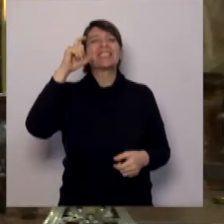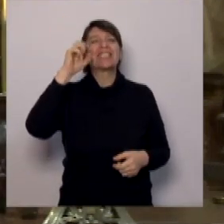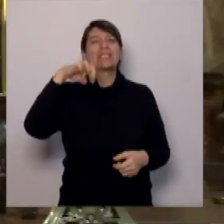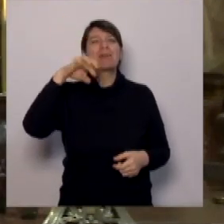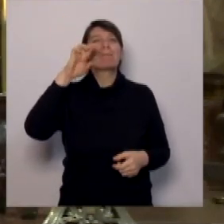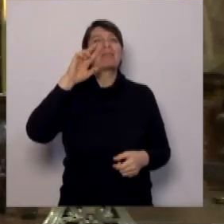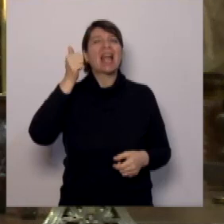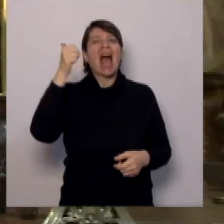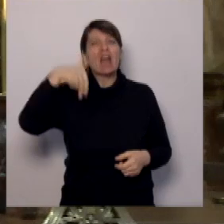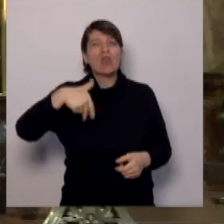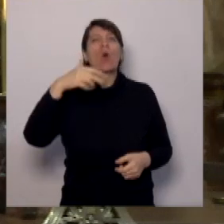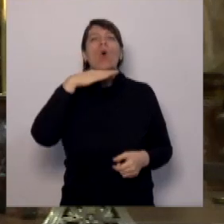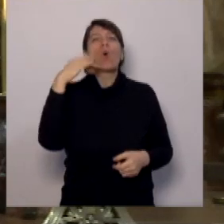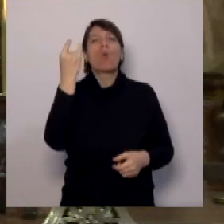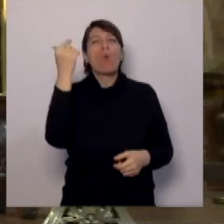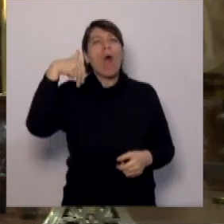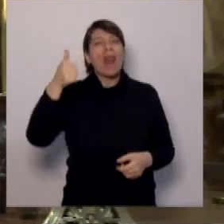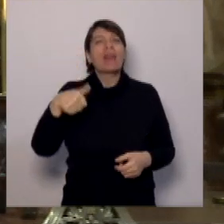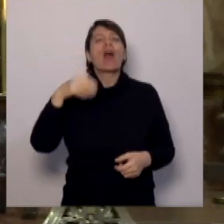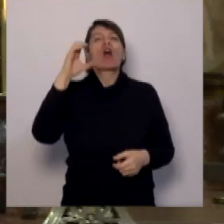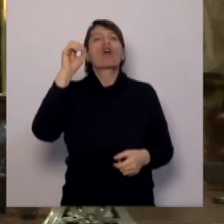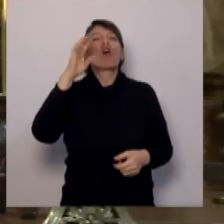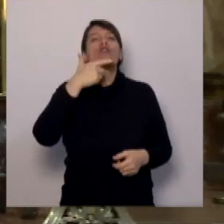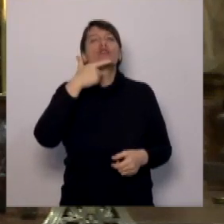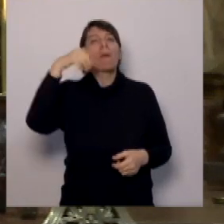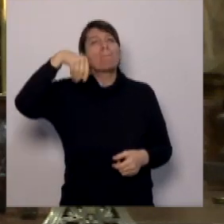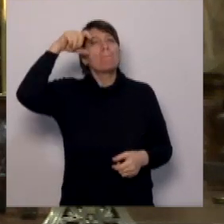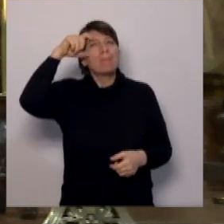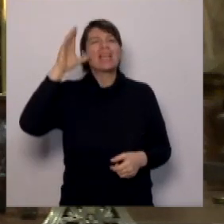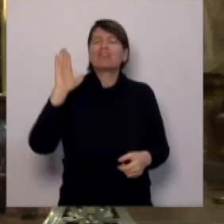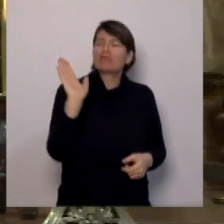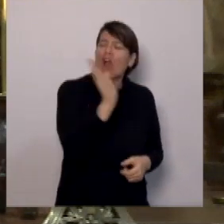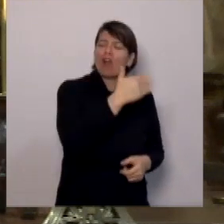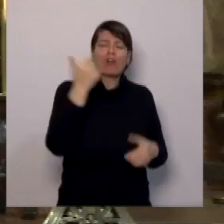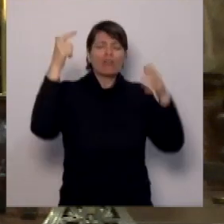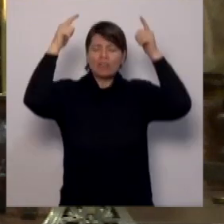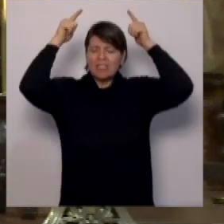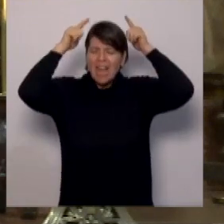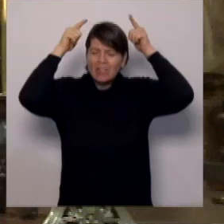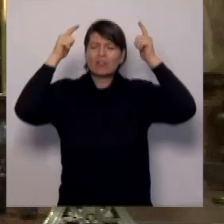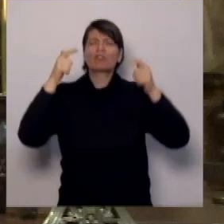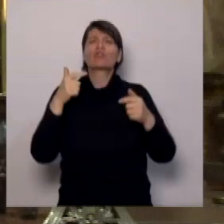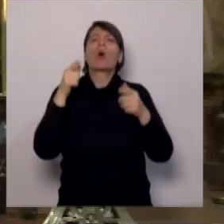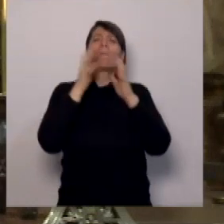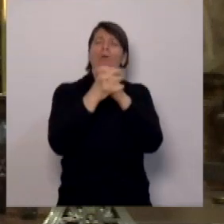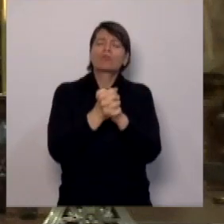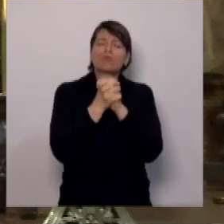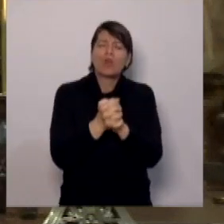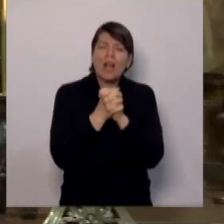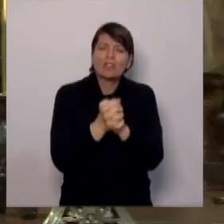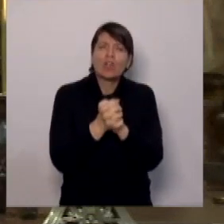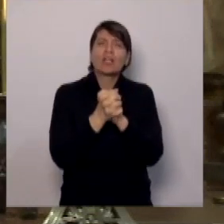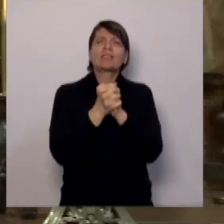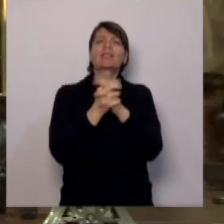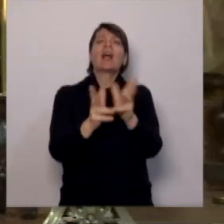Lorenzo, Crisógono, Juan y Pablo, Cosme y Damián, y la de todos los santos, por sus méritos